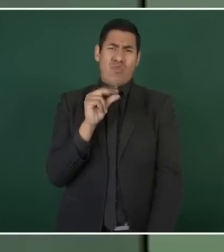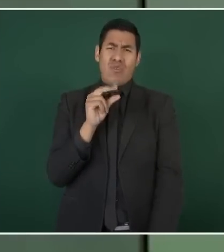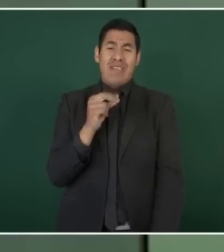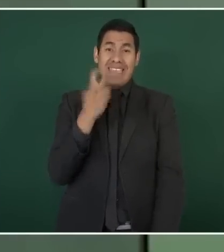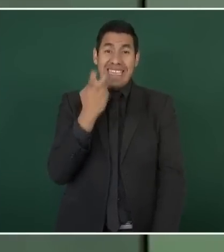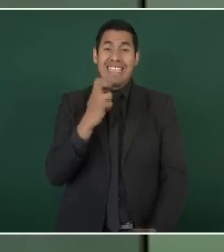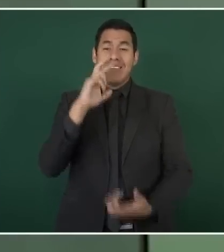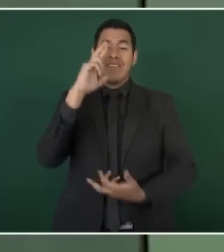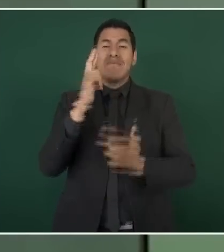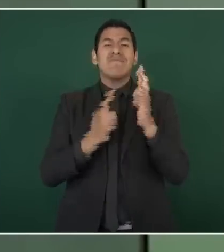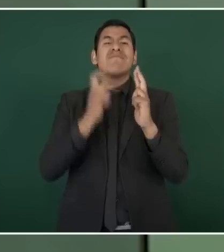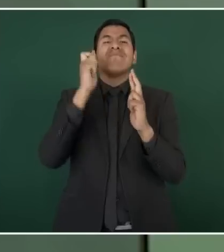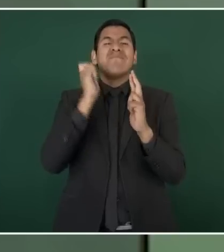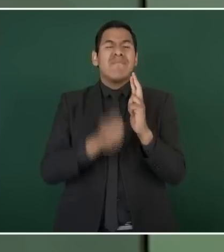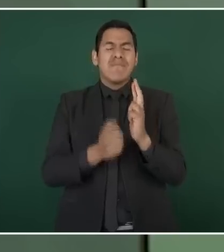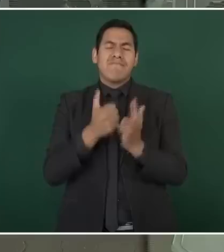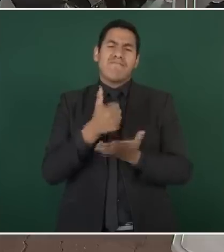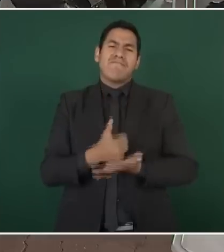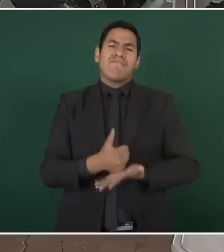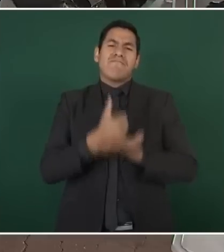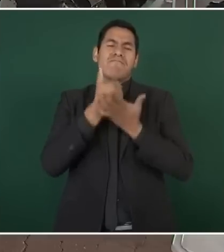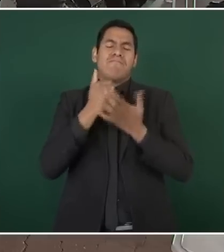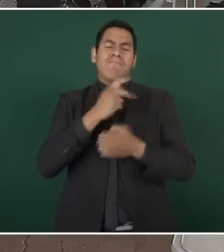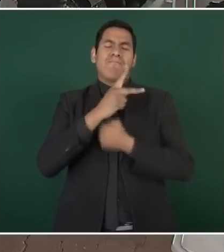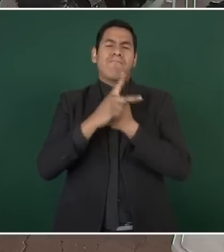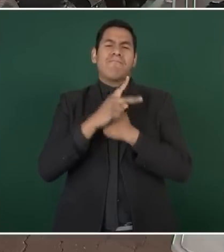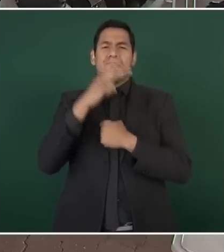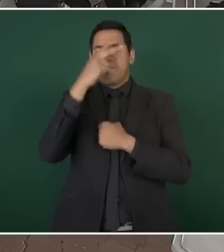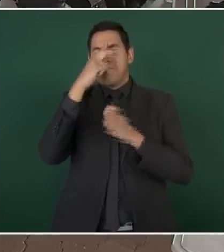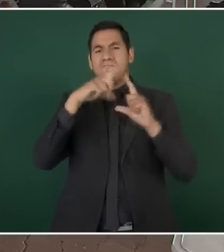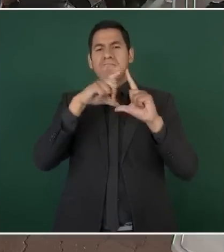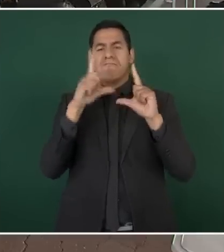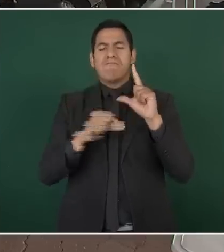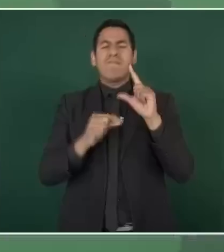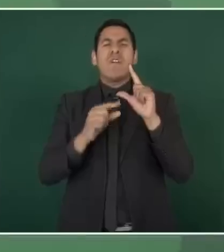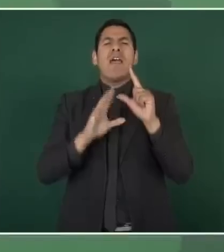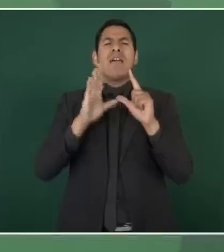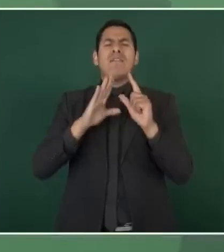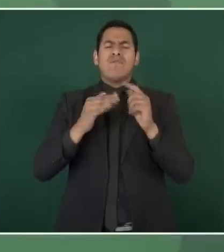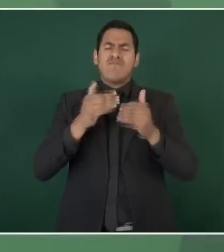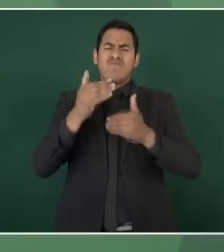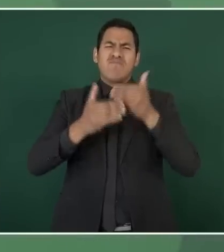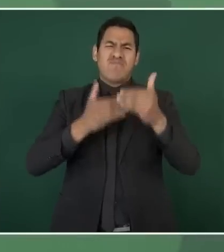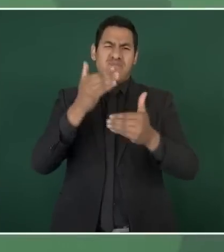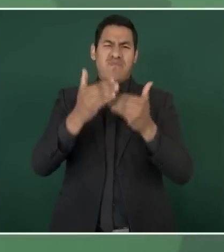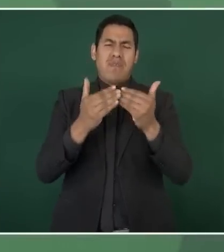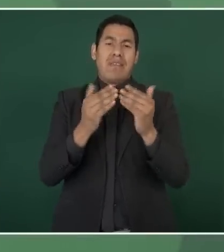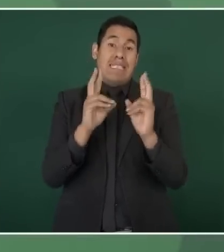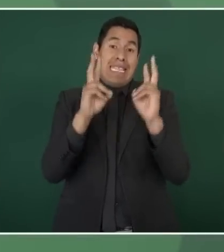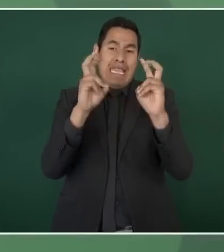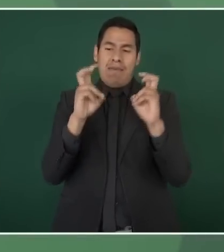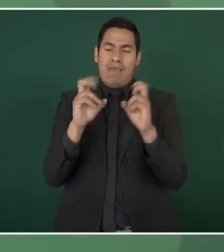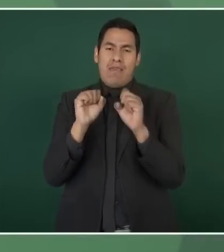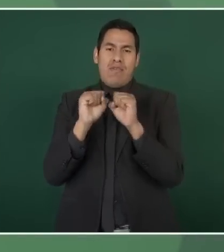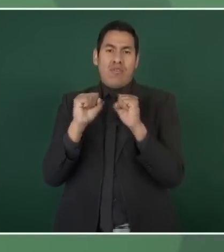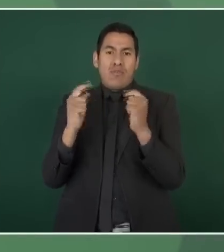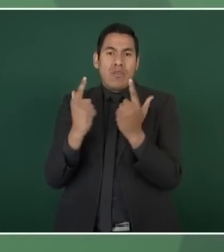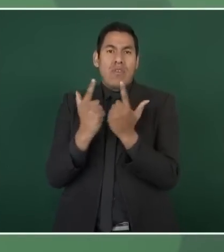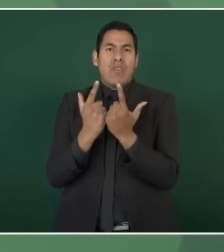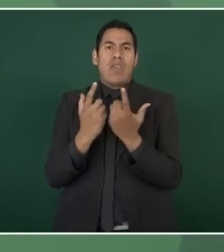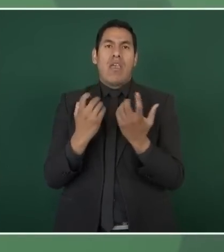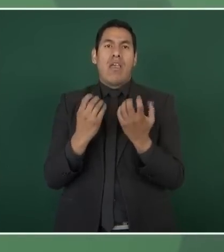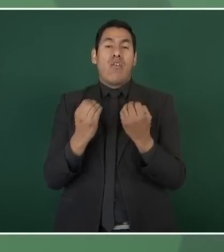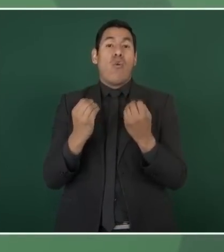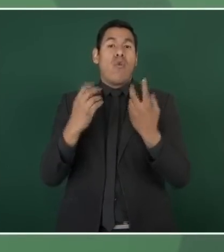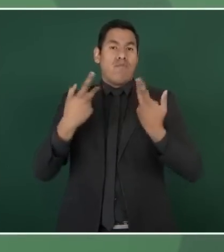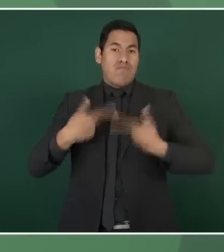se avanzó mucho, sobre todo en el terreno social, en la atención a los